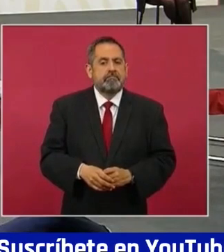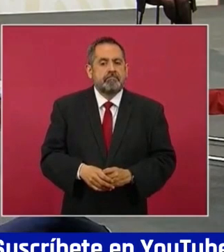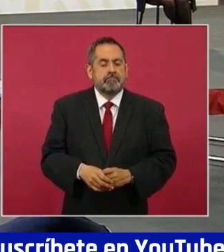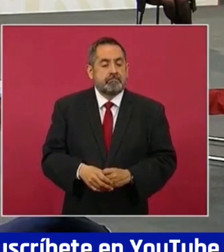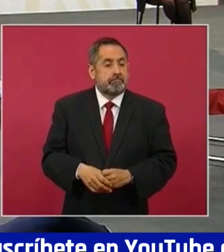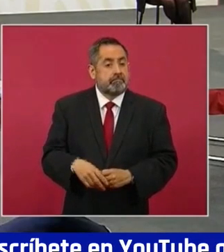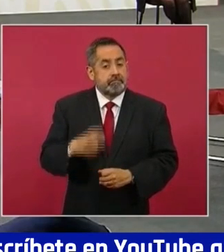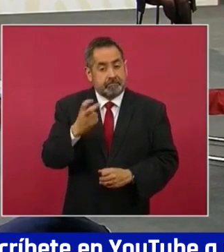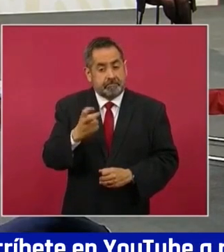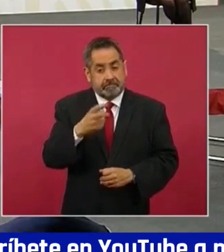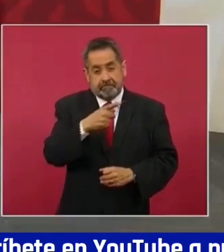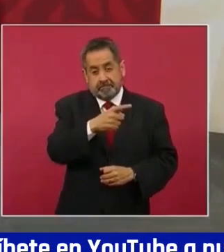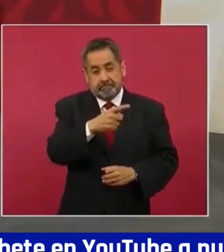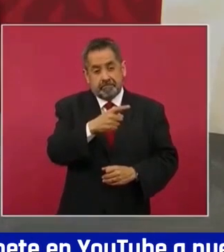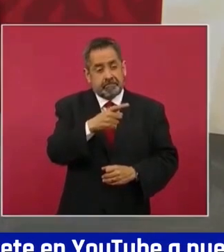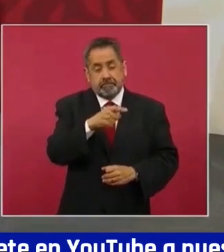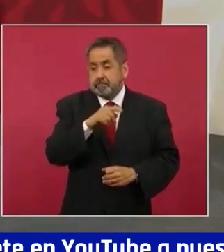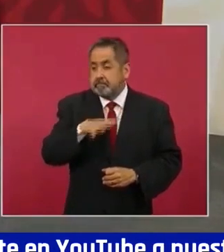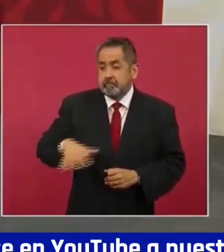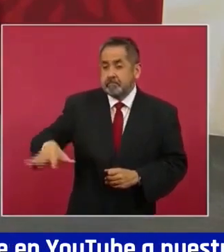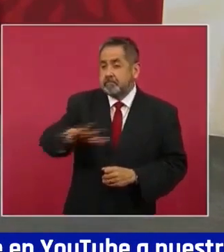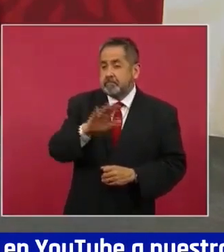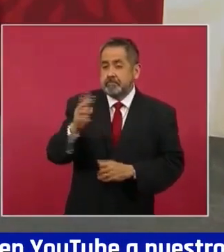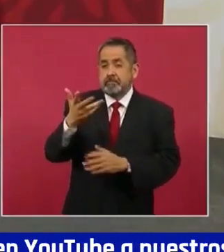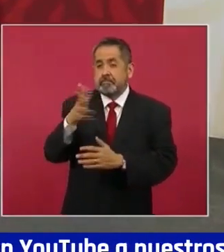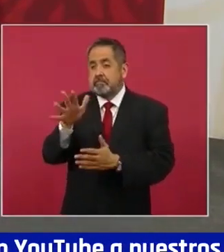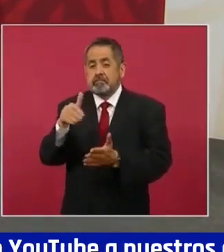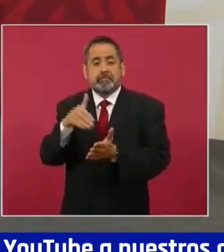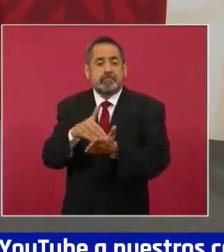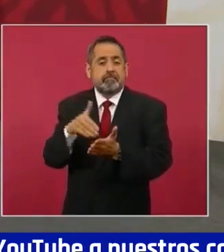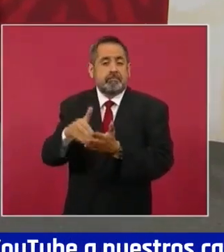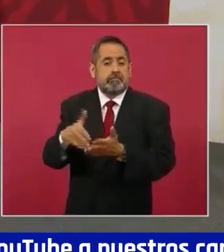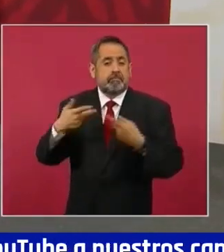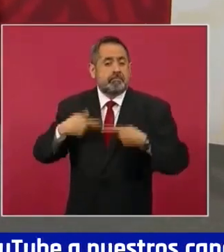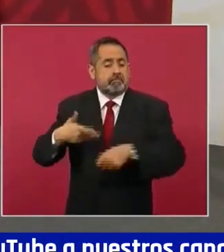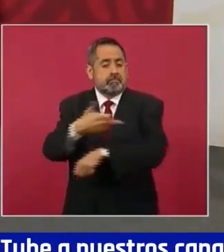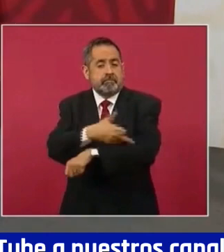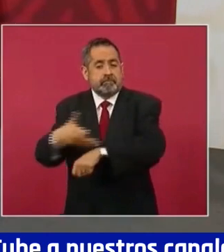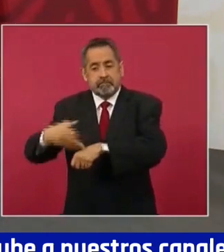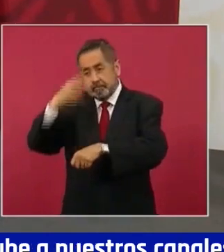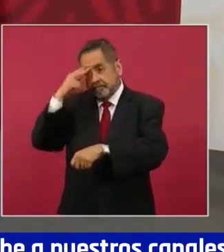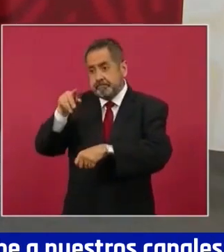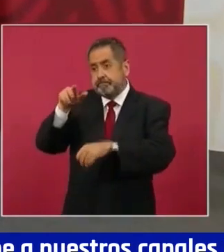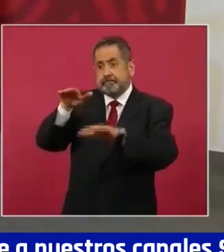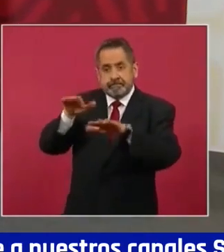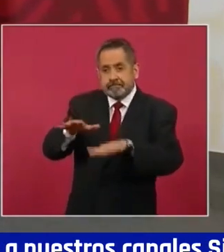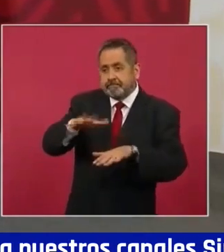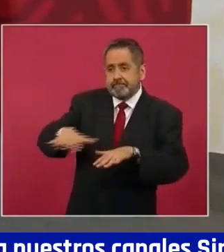Eso llega a más de 10 millones de familias mexicanas abajo.